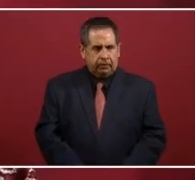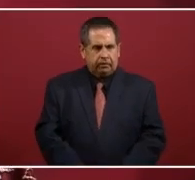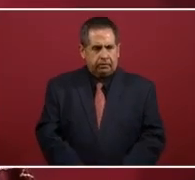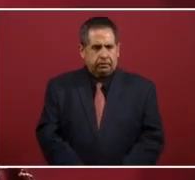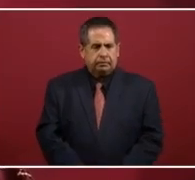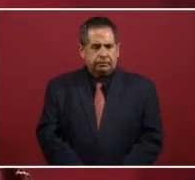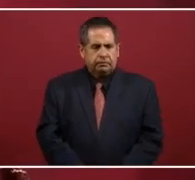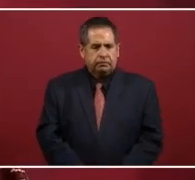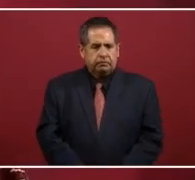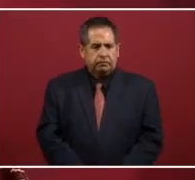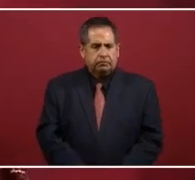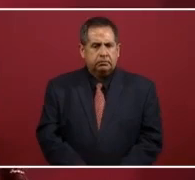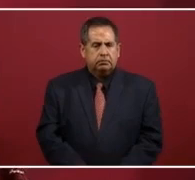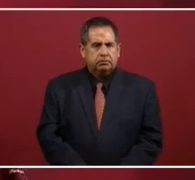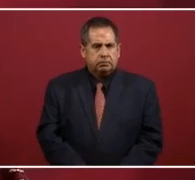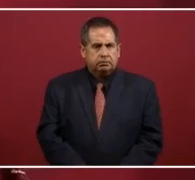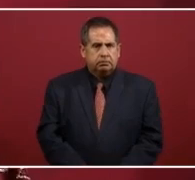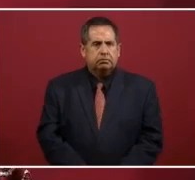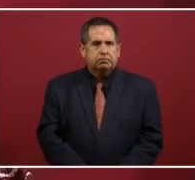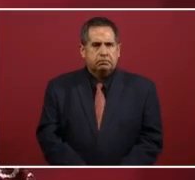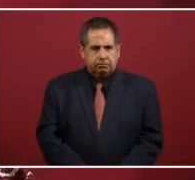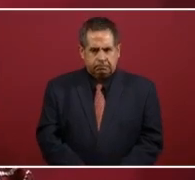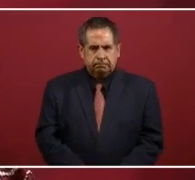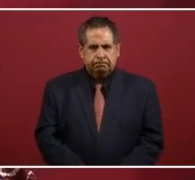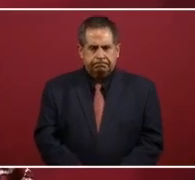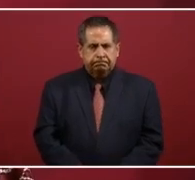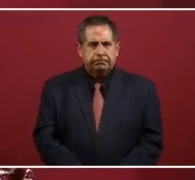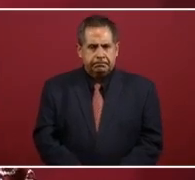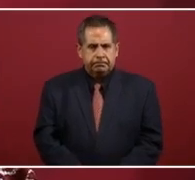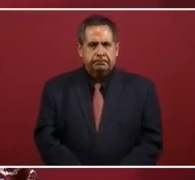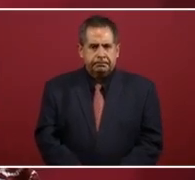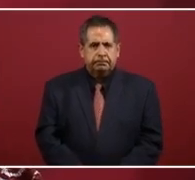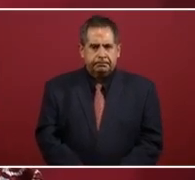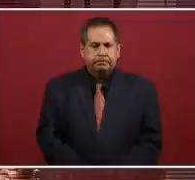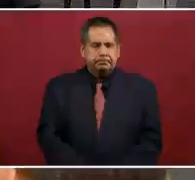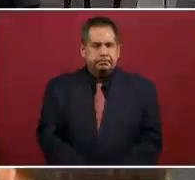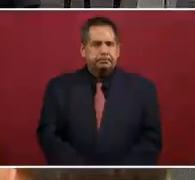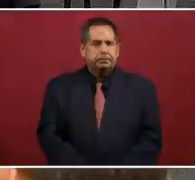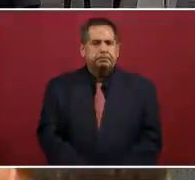an injury to one girl and a woman is an injury to all of us.